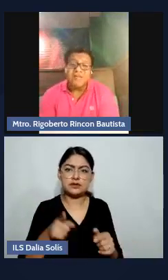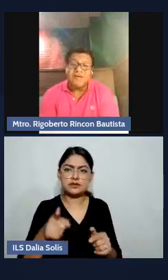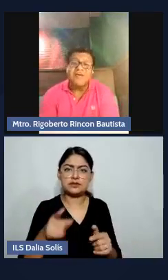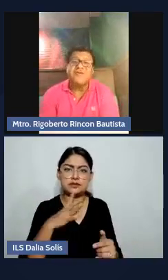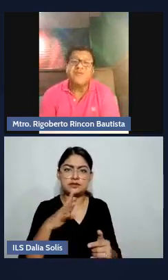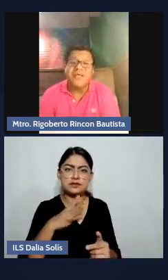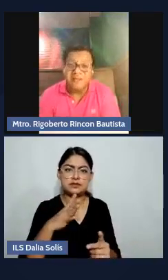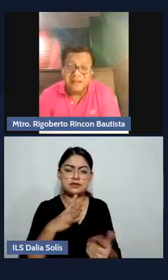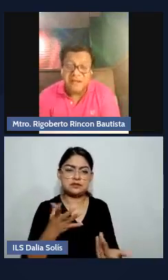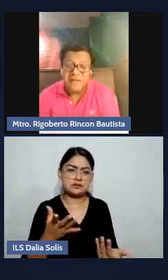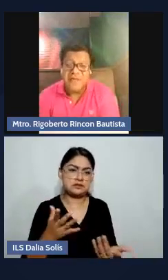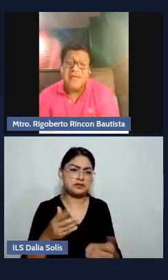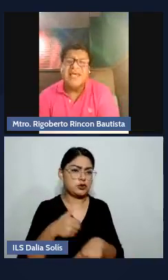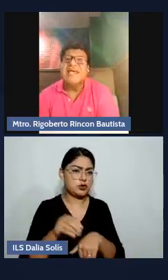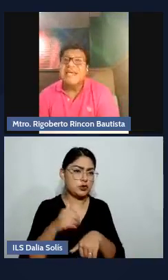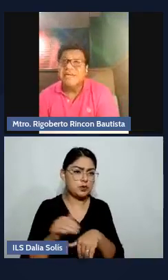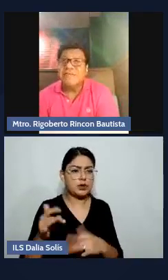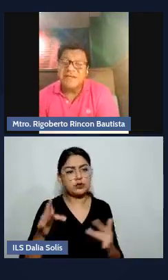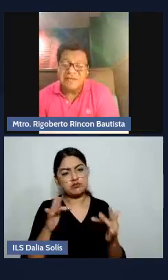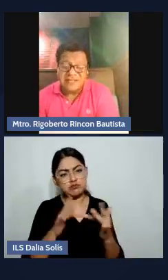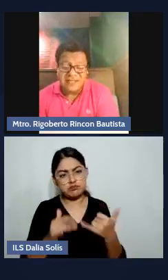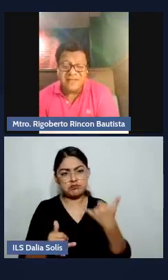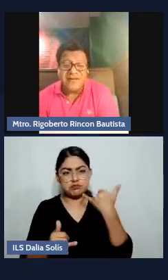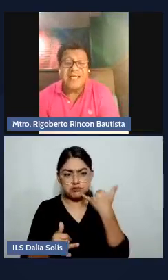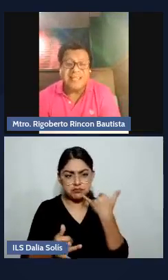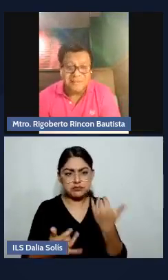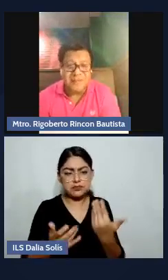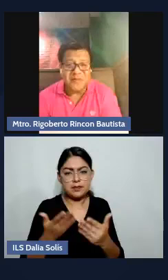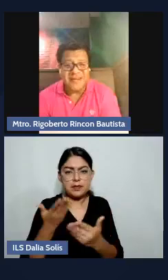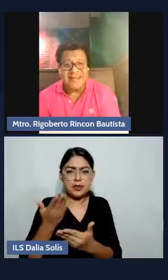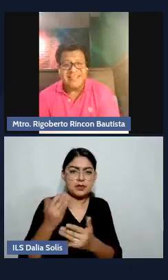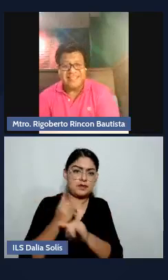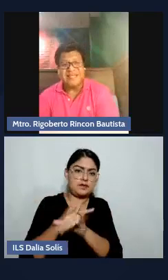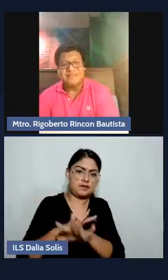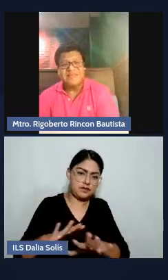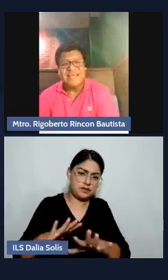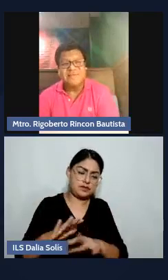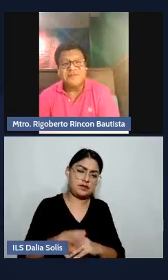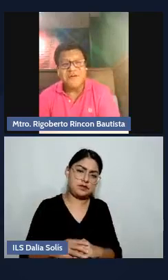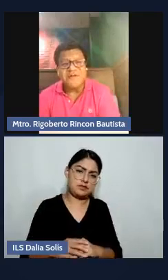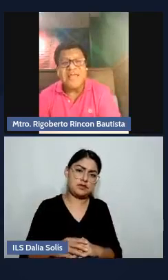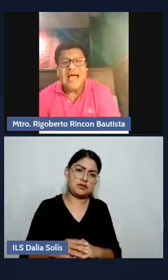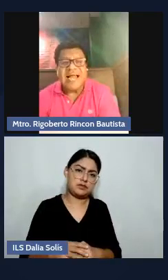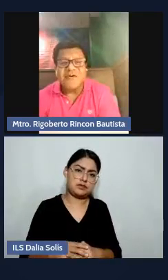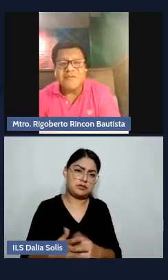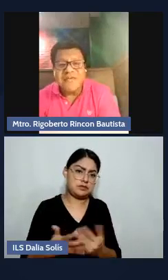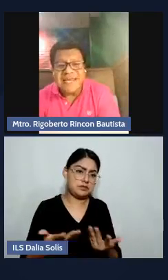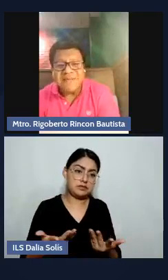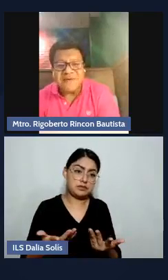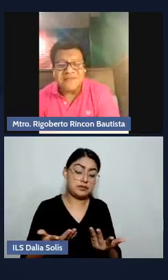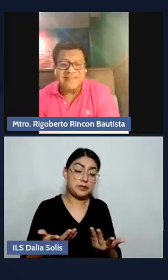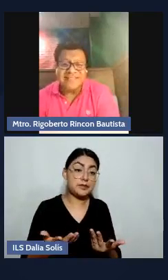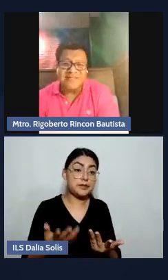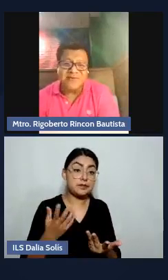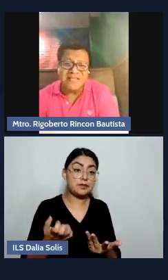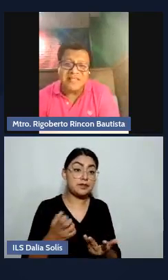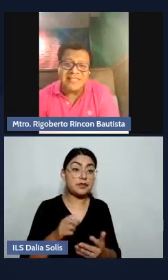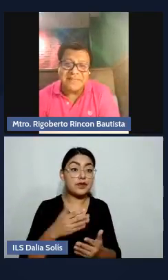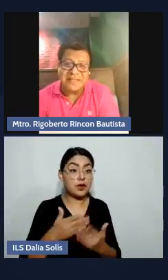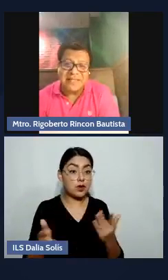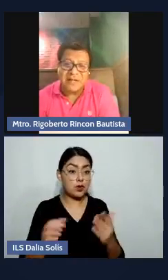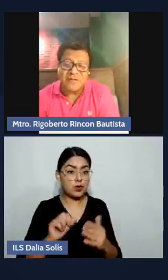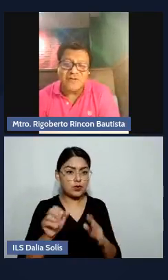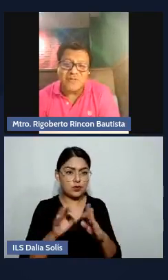pedir informe y por llamada telefónica también pueden agendar. Y pues bueno, algo bien importantísimo desde esta parte del